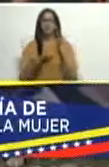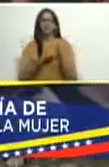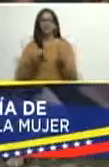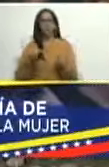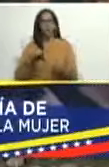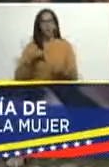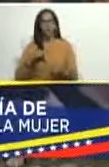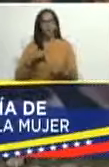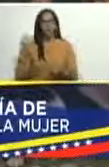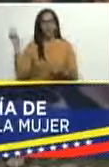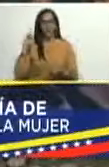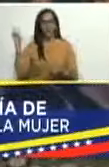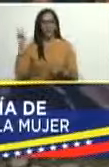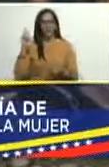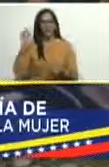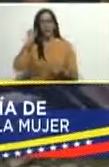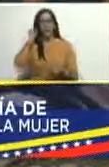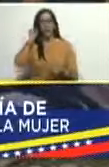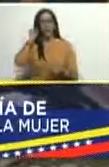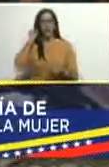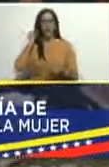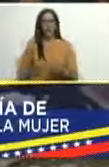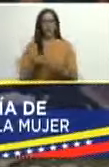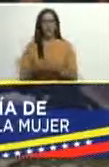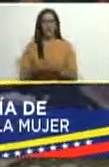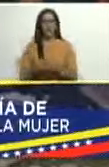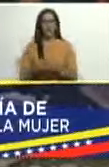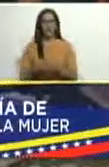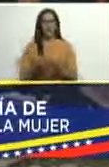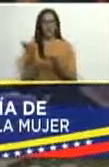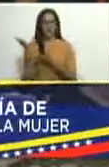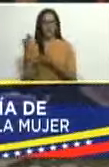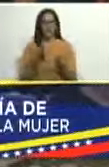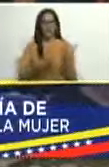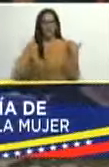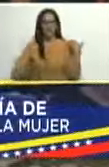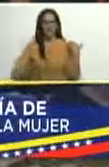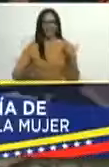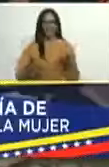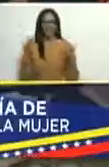¡Somos Venezuela Mujer! ¡Adelante, presidente!